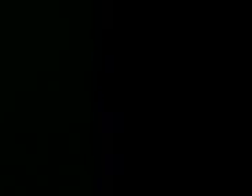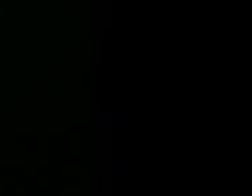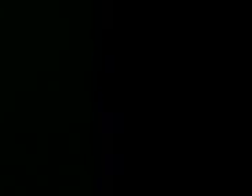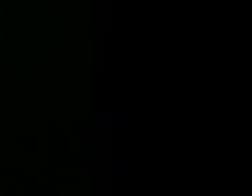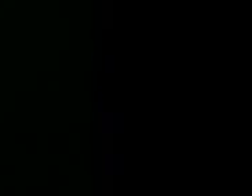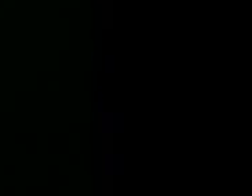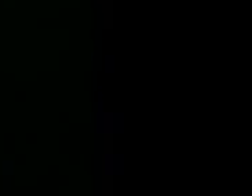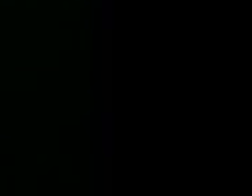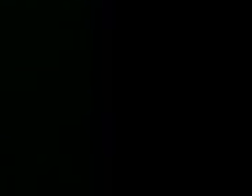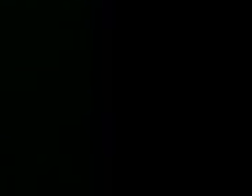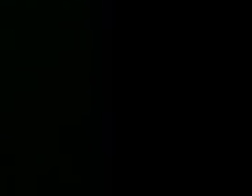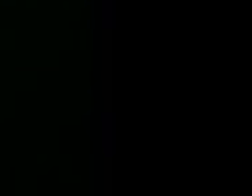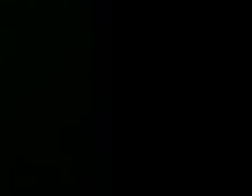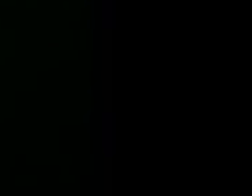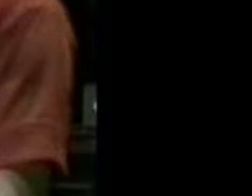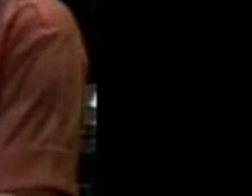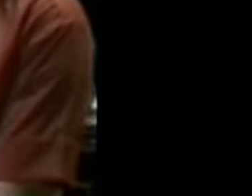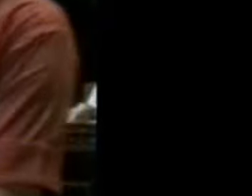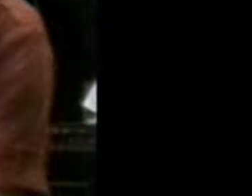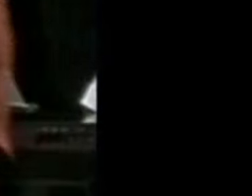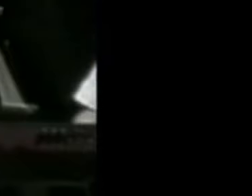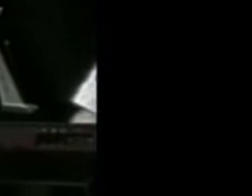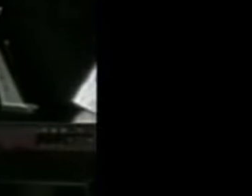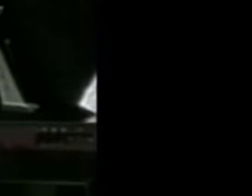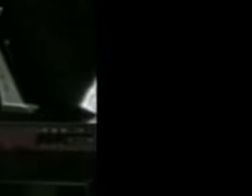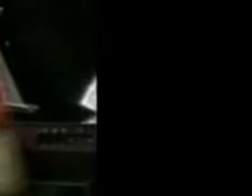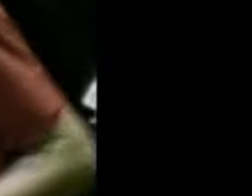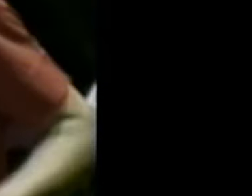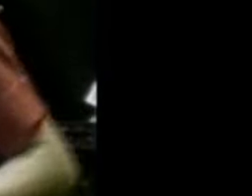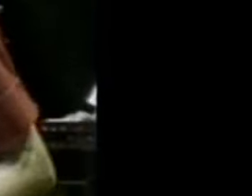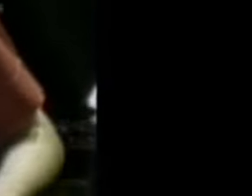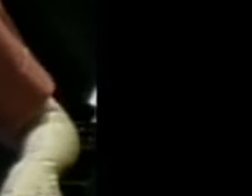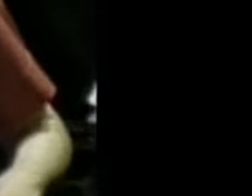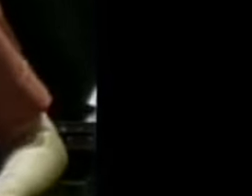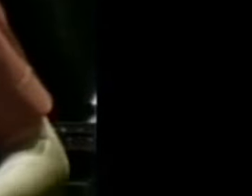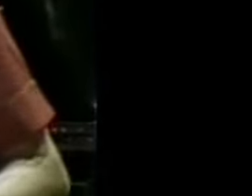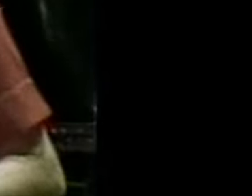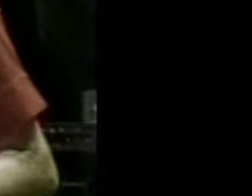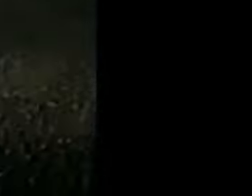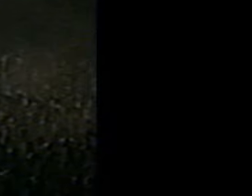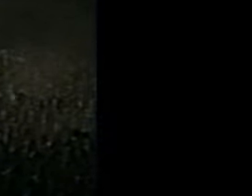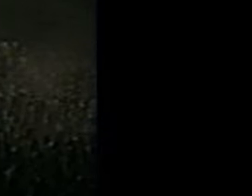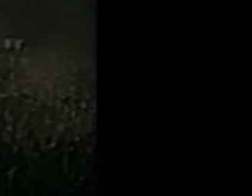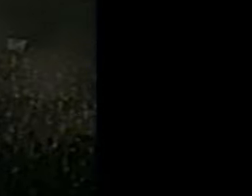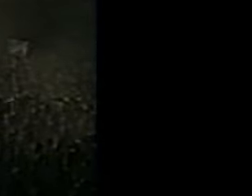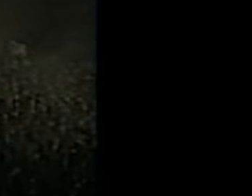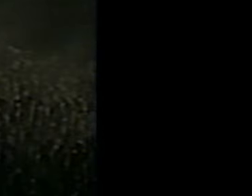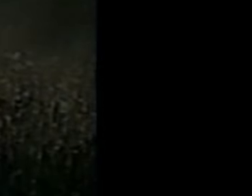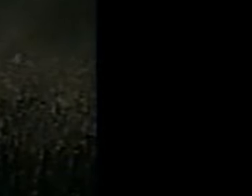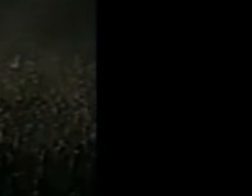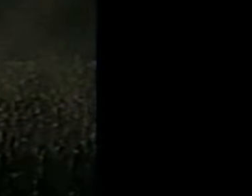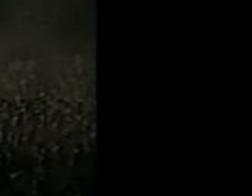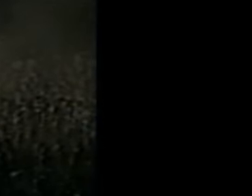yo quiero vivir y quiero dejar una suerte.